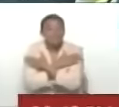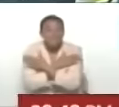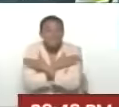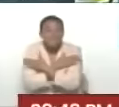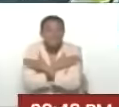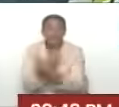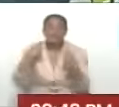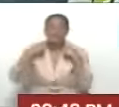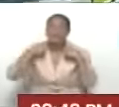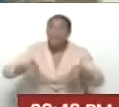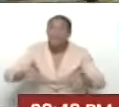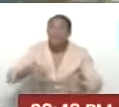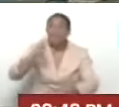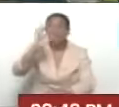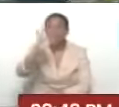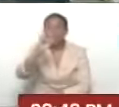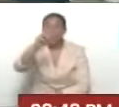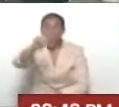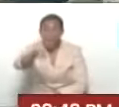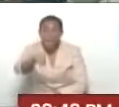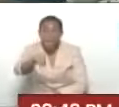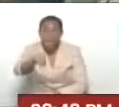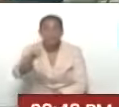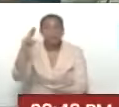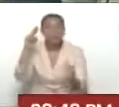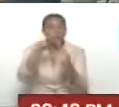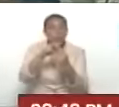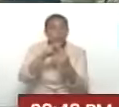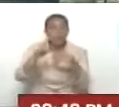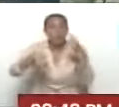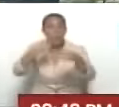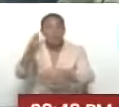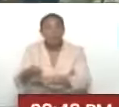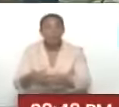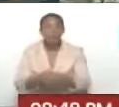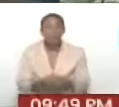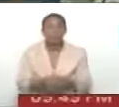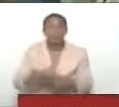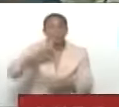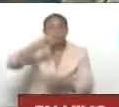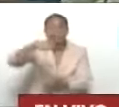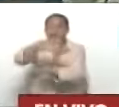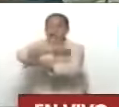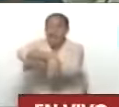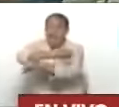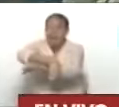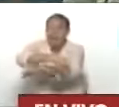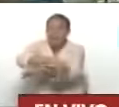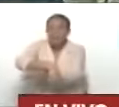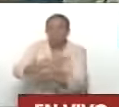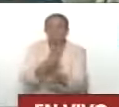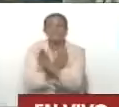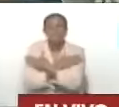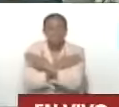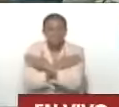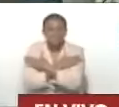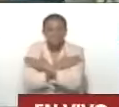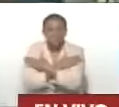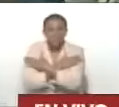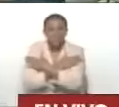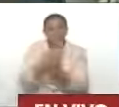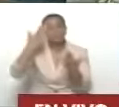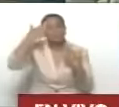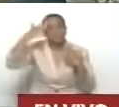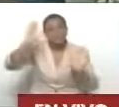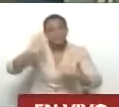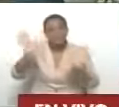se pierdan, Factor M. Y de Factor M después nos vamos para la calle. Bueno, felicitaciones. Despido el